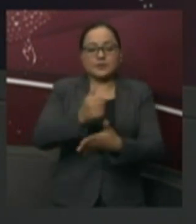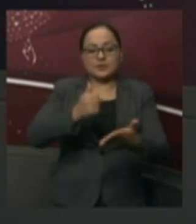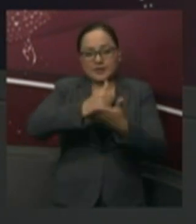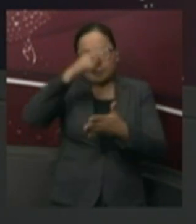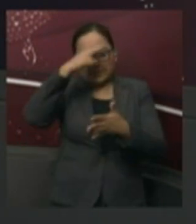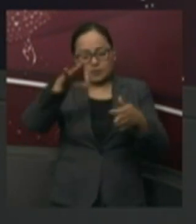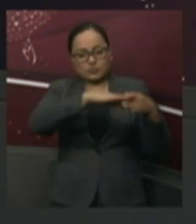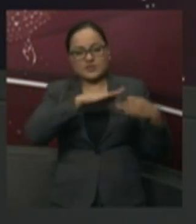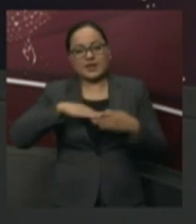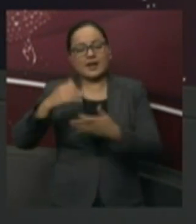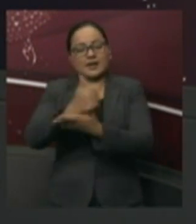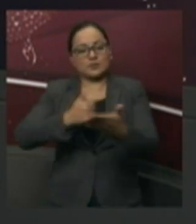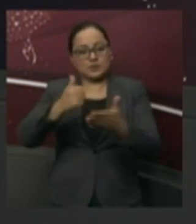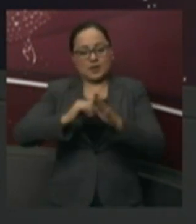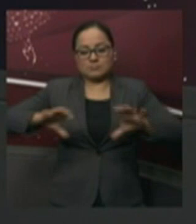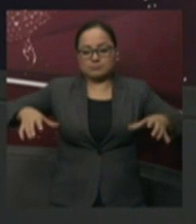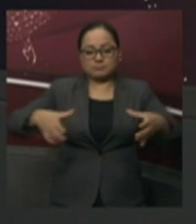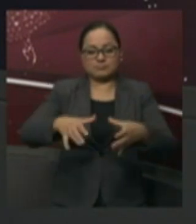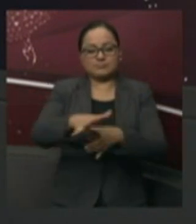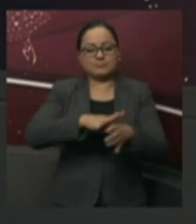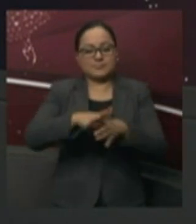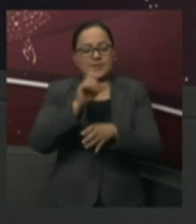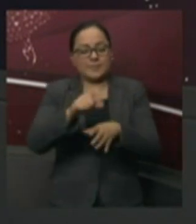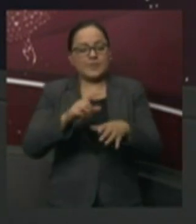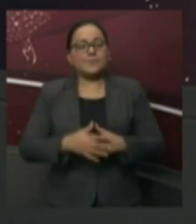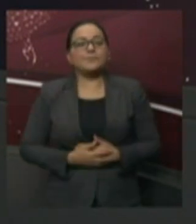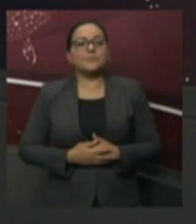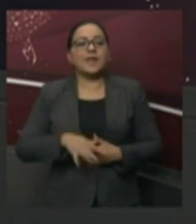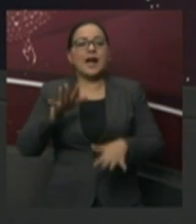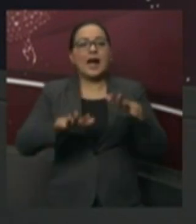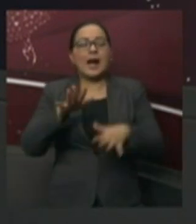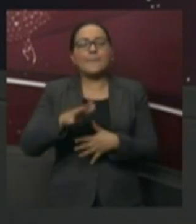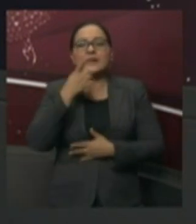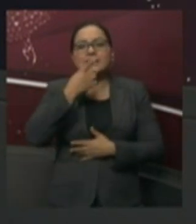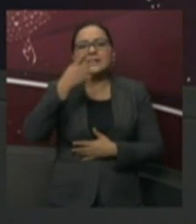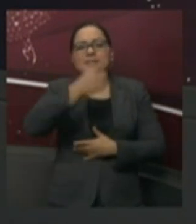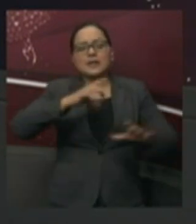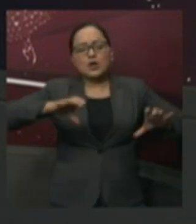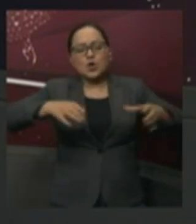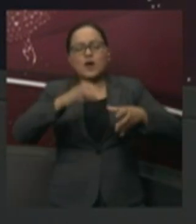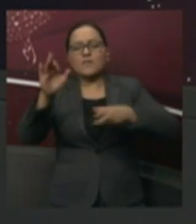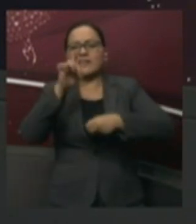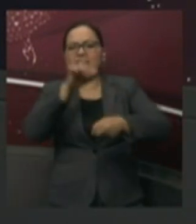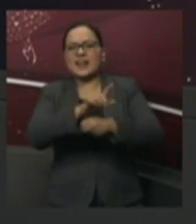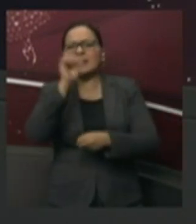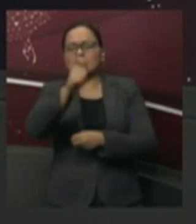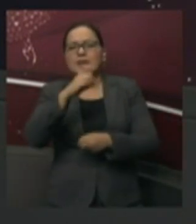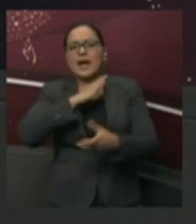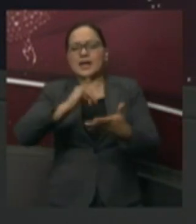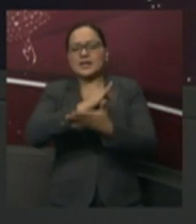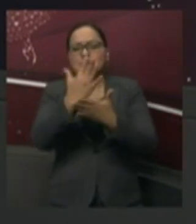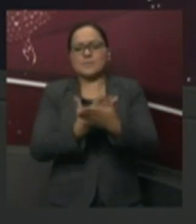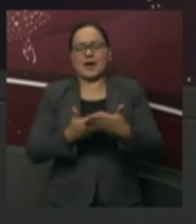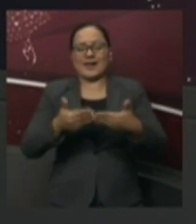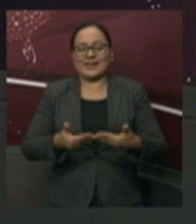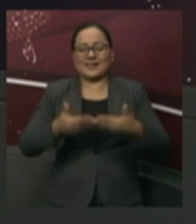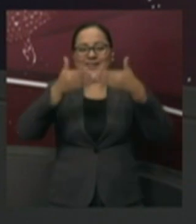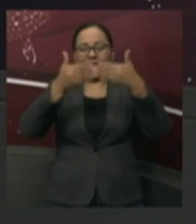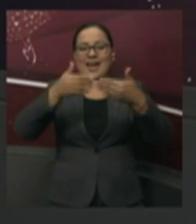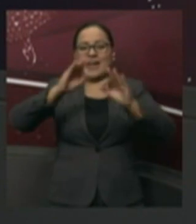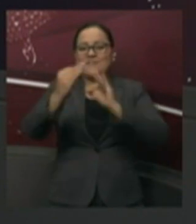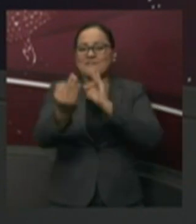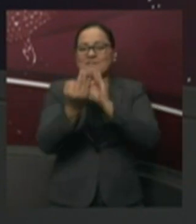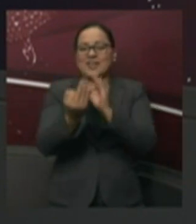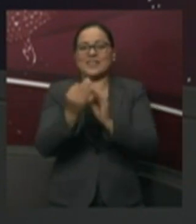área metropolitana. Muchas veces cuando refieren al Congreso Federal siempre está la imagen del frontispicio de la Cámara